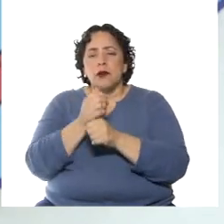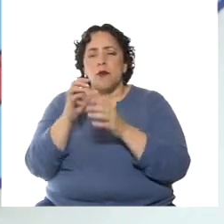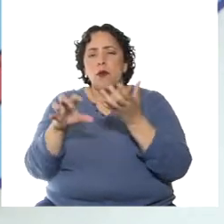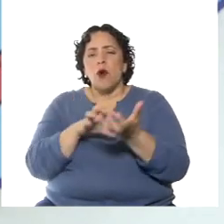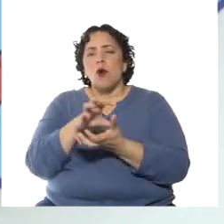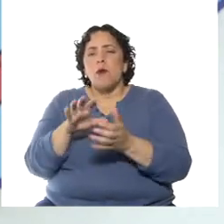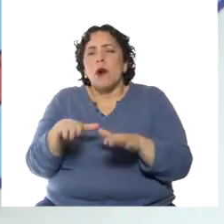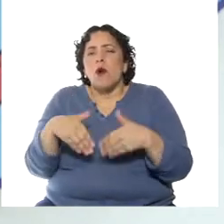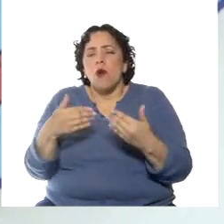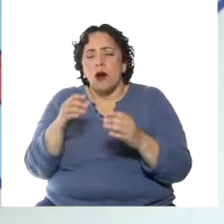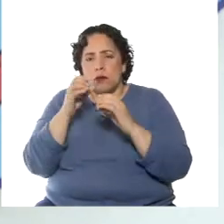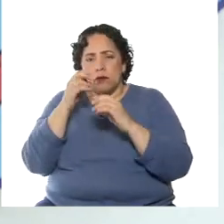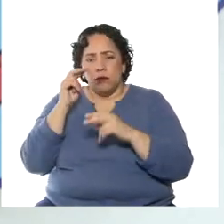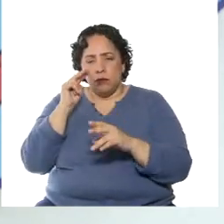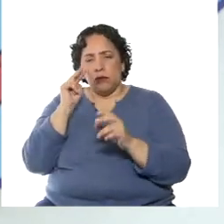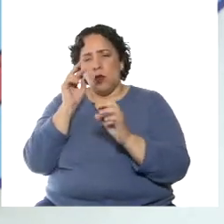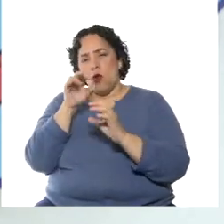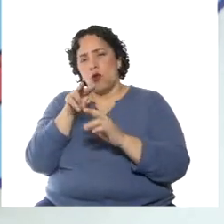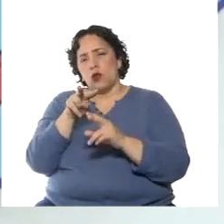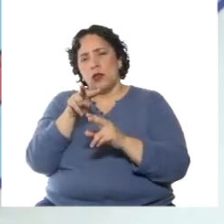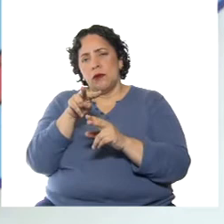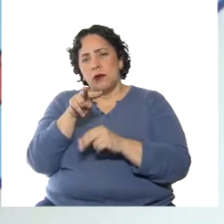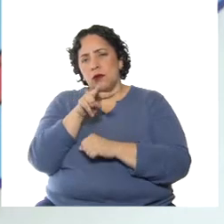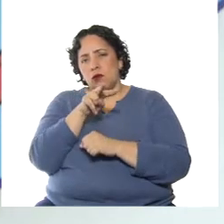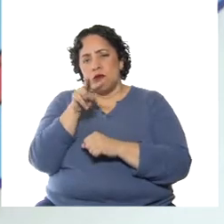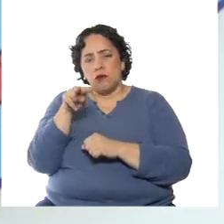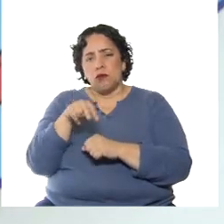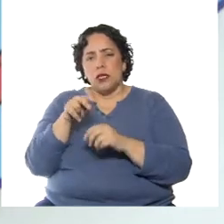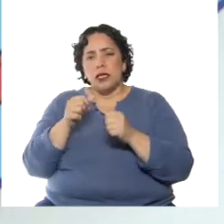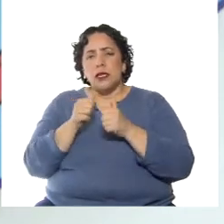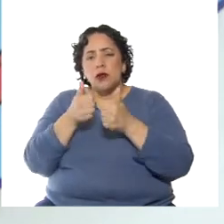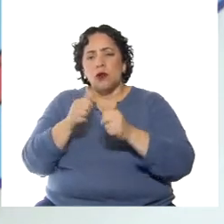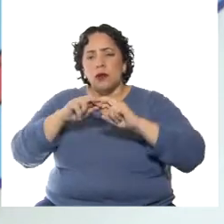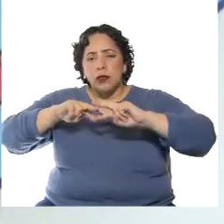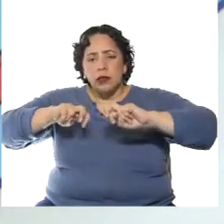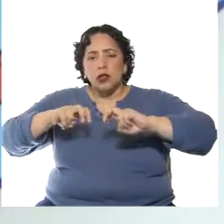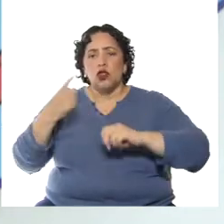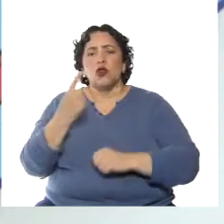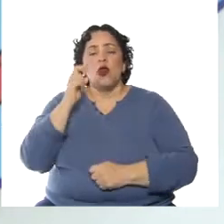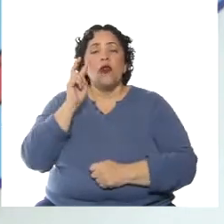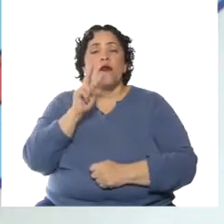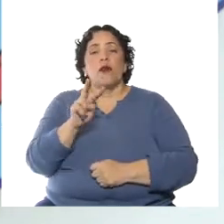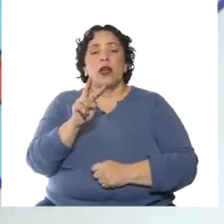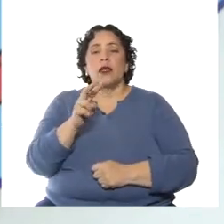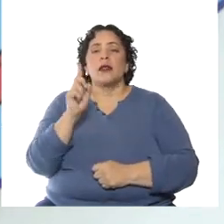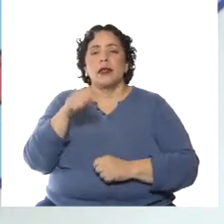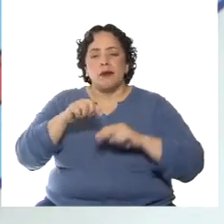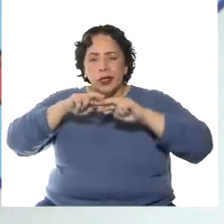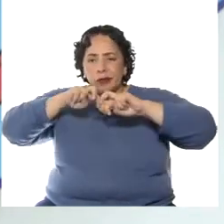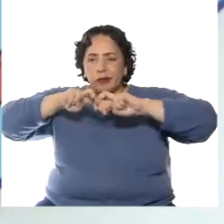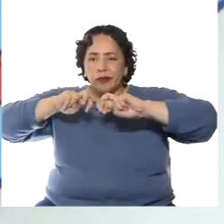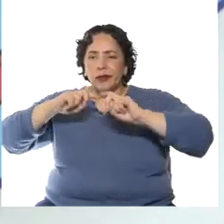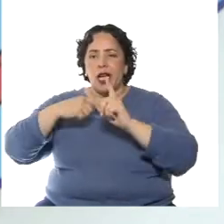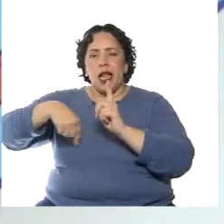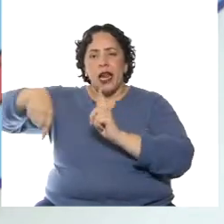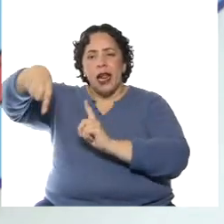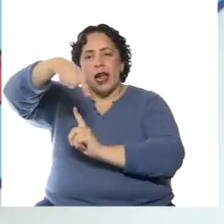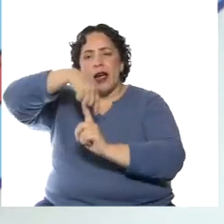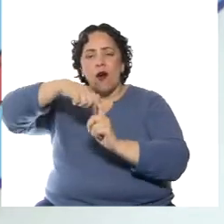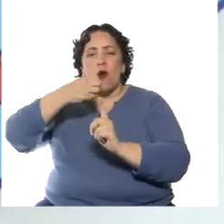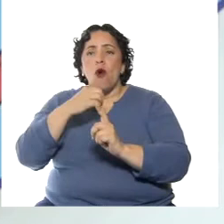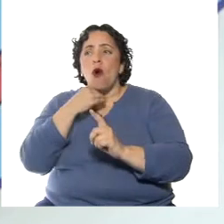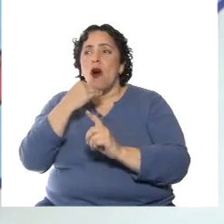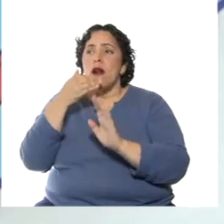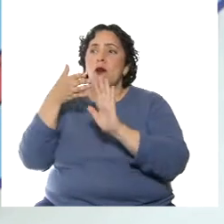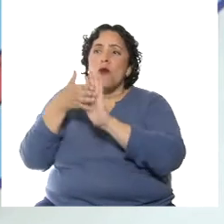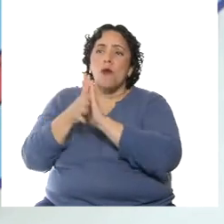la observación. En el inicio de una investigación, observar no es solo ver, sino examinar el entorno o un fenómeno.